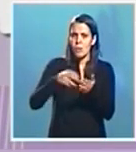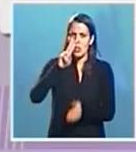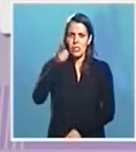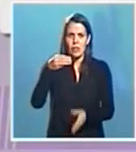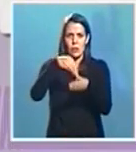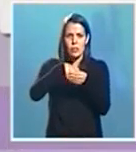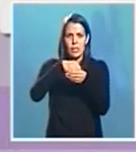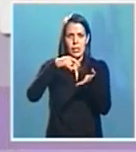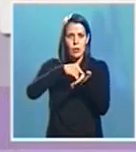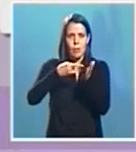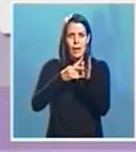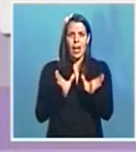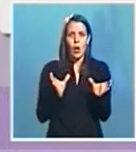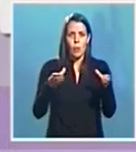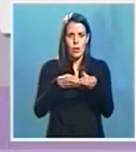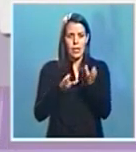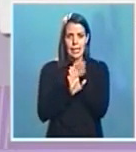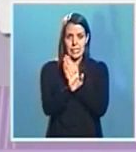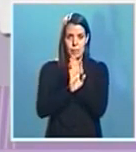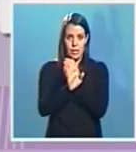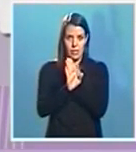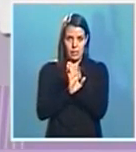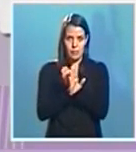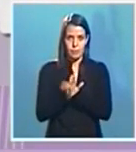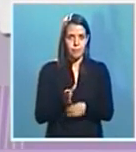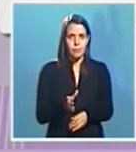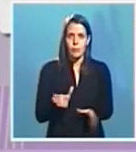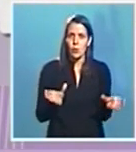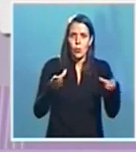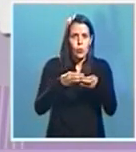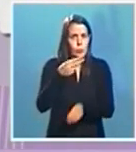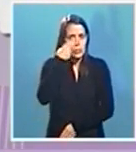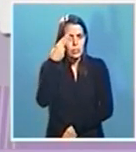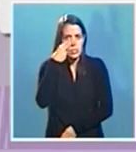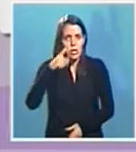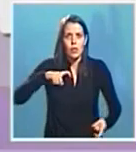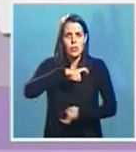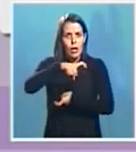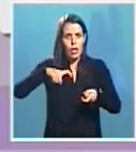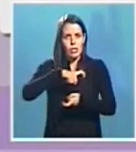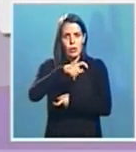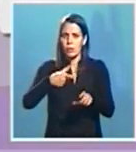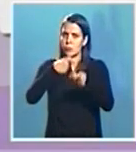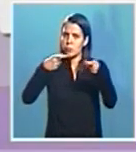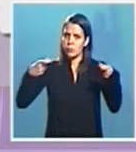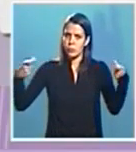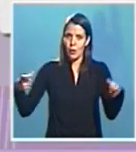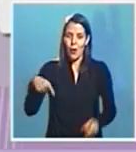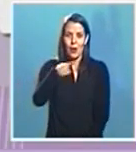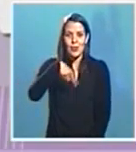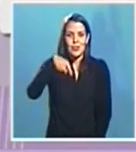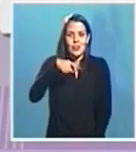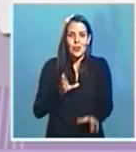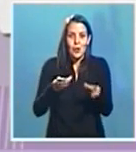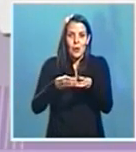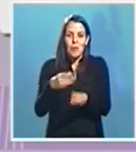Plan de Comunidades Veciñais do 2009. O número de colectivos interesados nestas subvencións aumenta cada ano. Nos